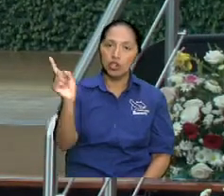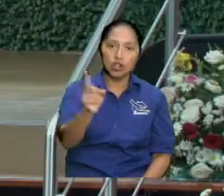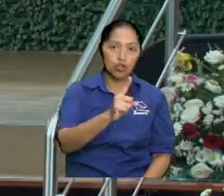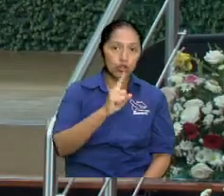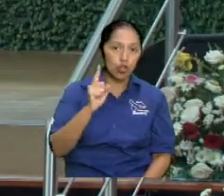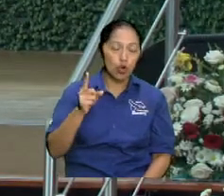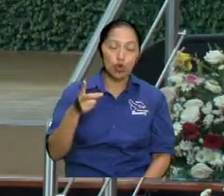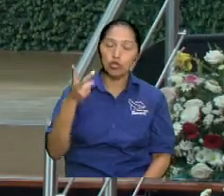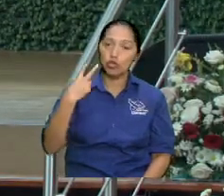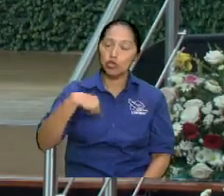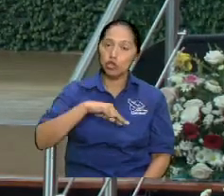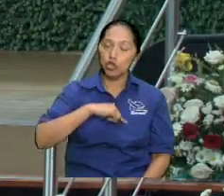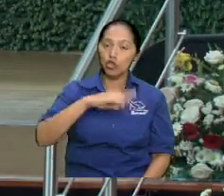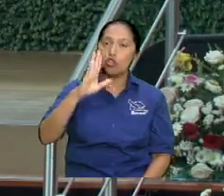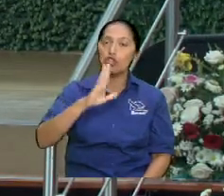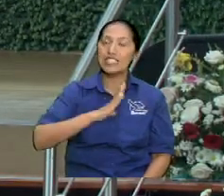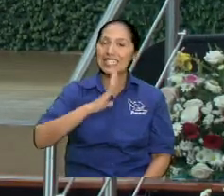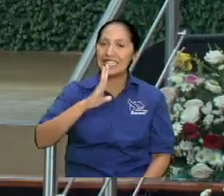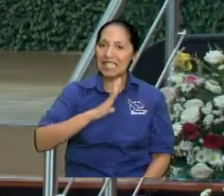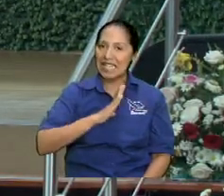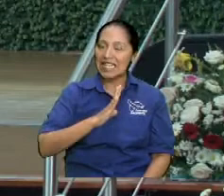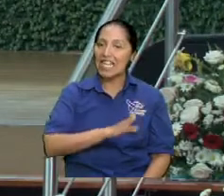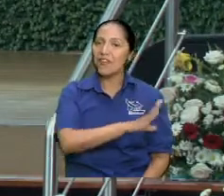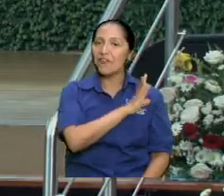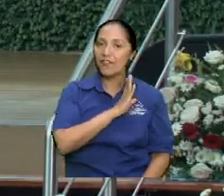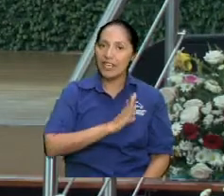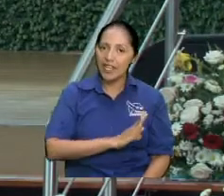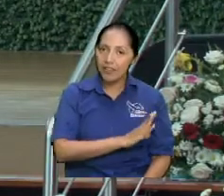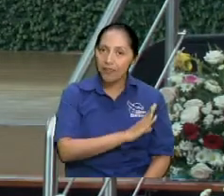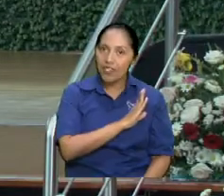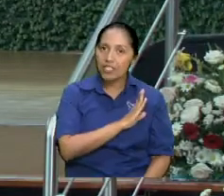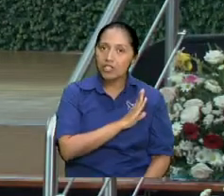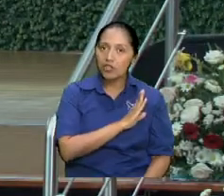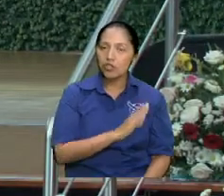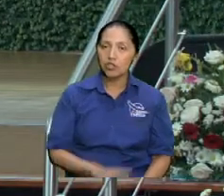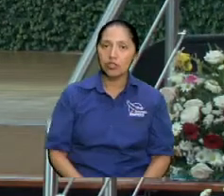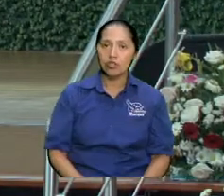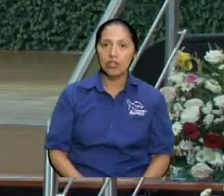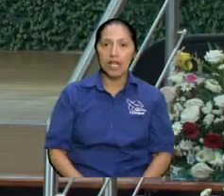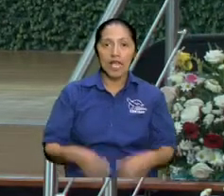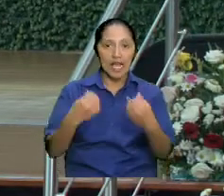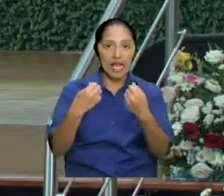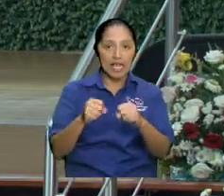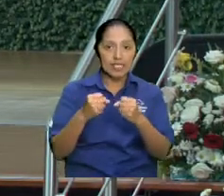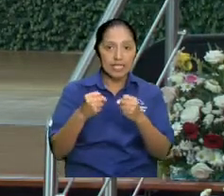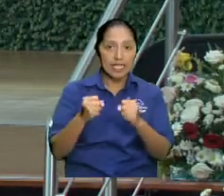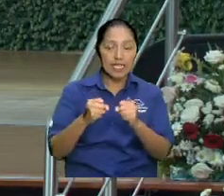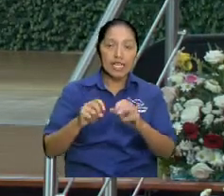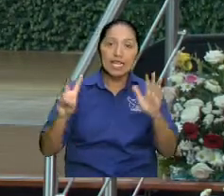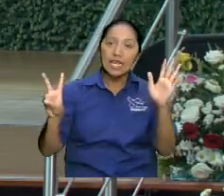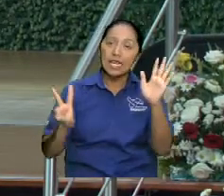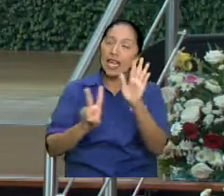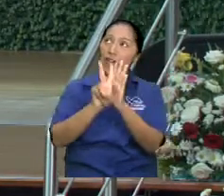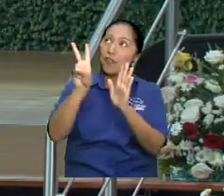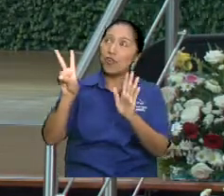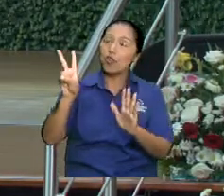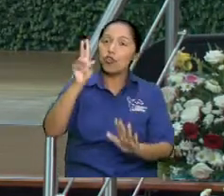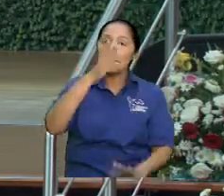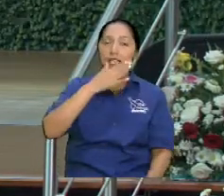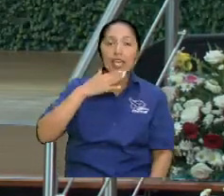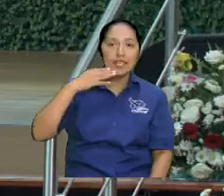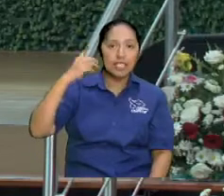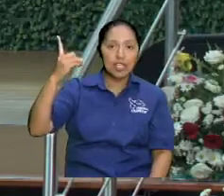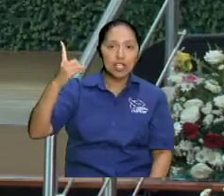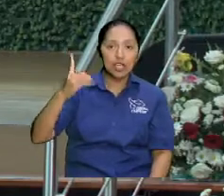conviene. Y yo quiero decirle que yo siembro bastante. Mucha gente mira a